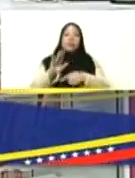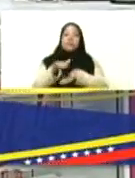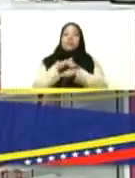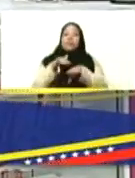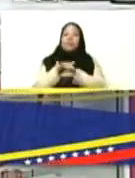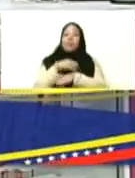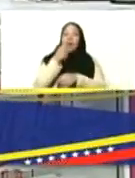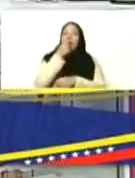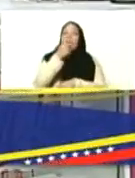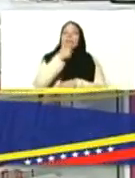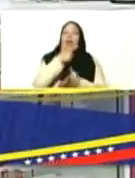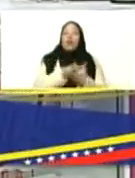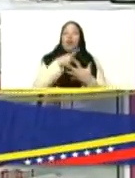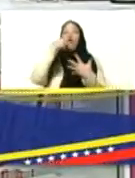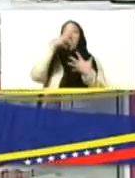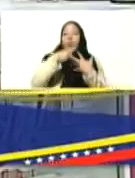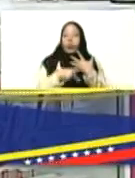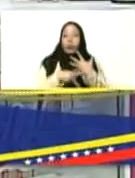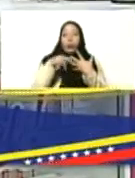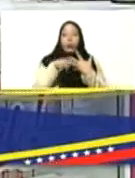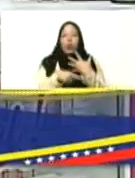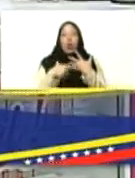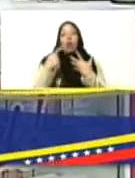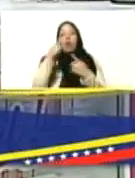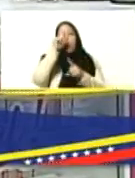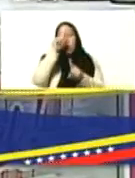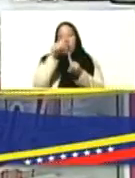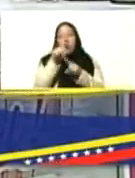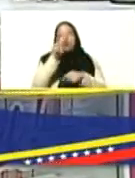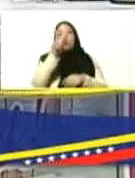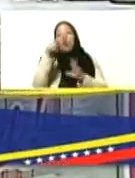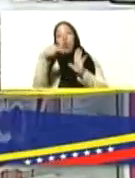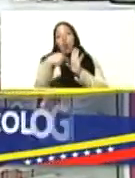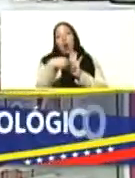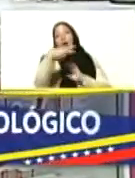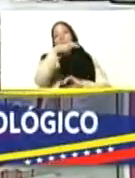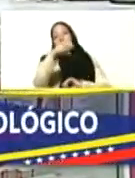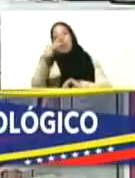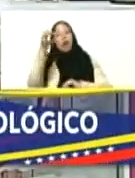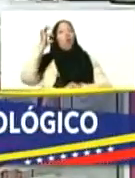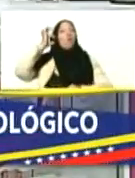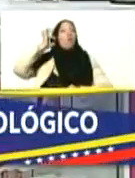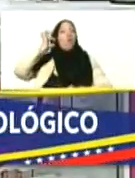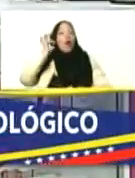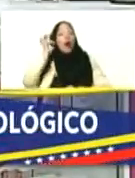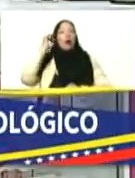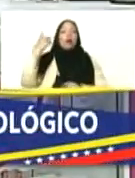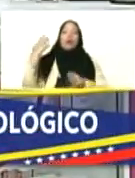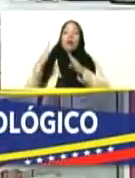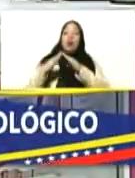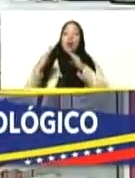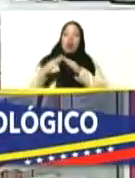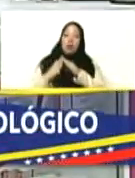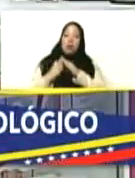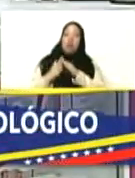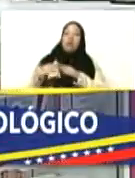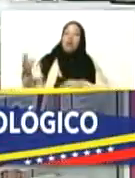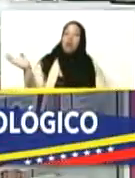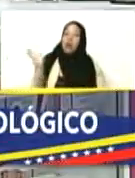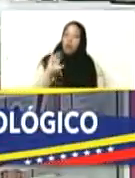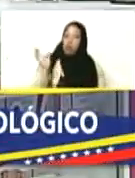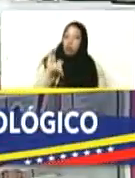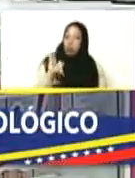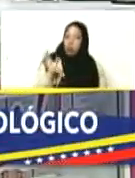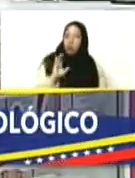bello proyecto, donde se atenderán alrededor de 2.300 mujeres domiciliadas en la Gran Caracas, ya